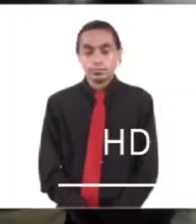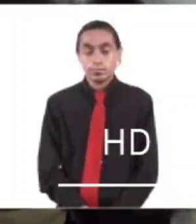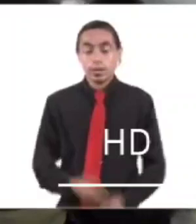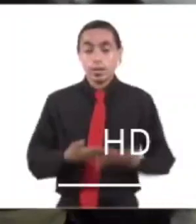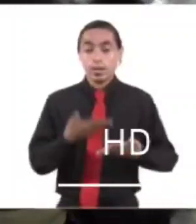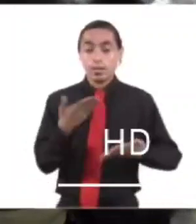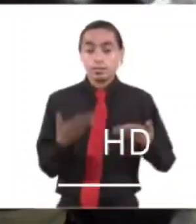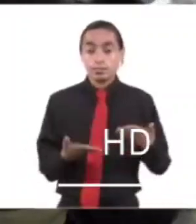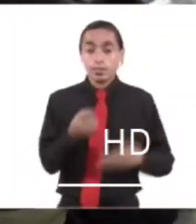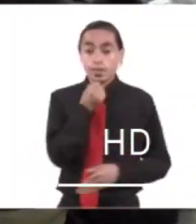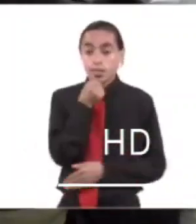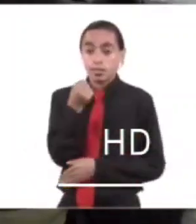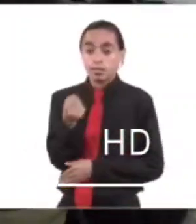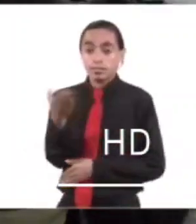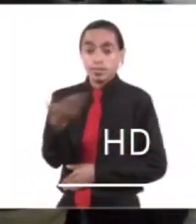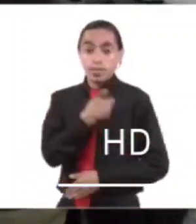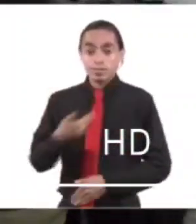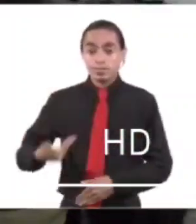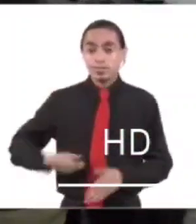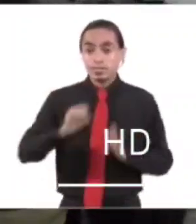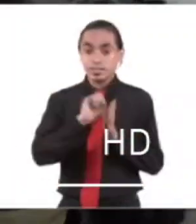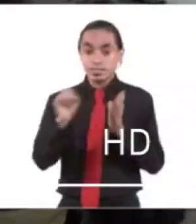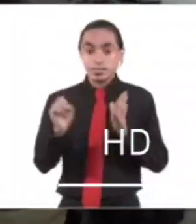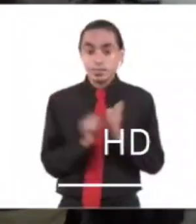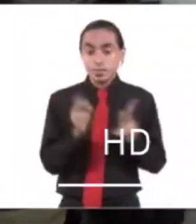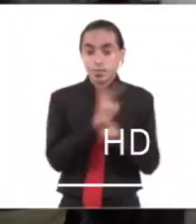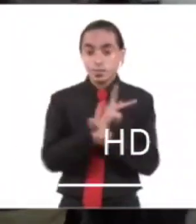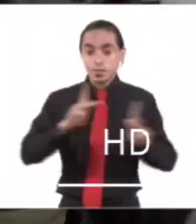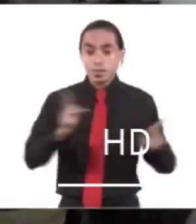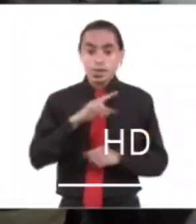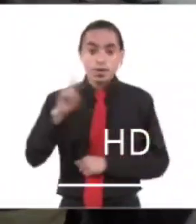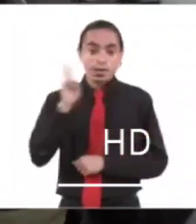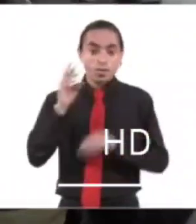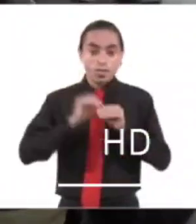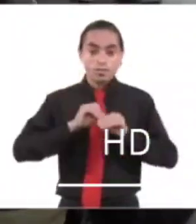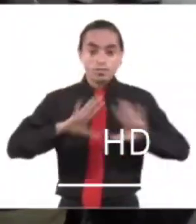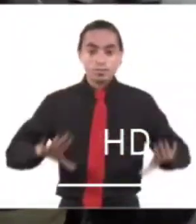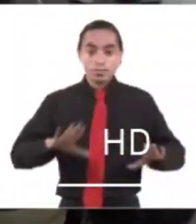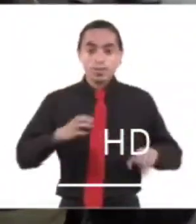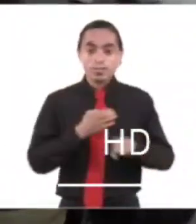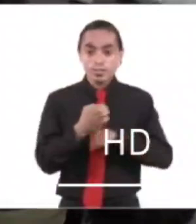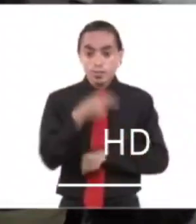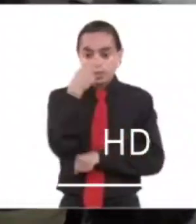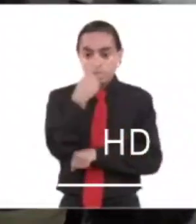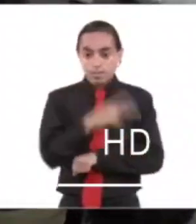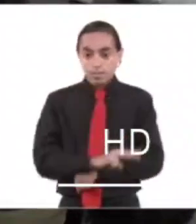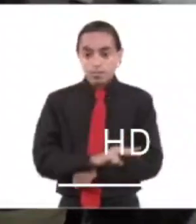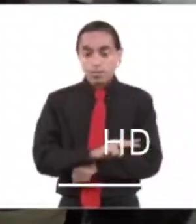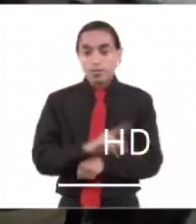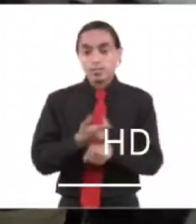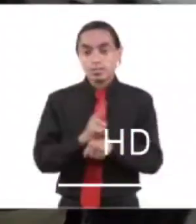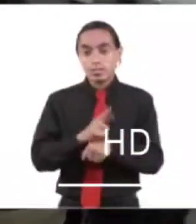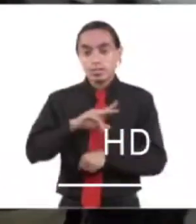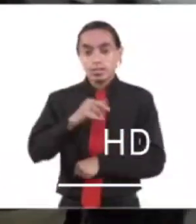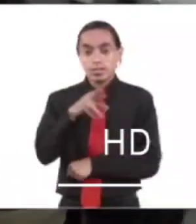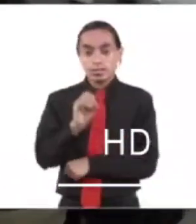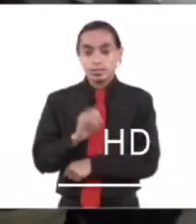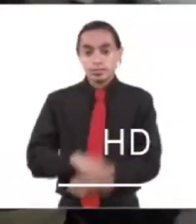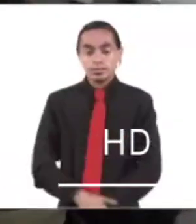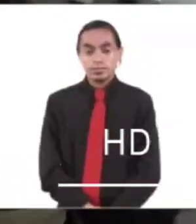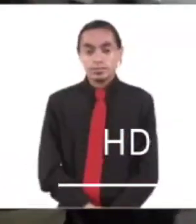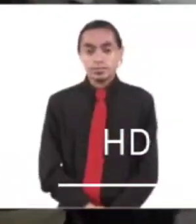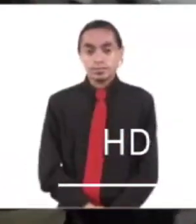Y ahora hace uso de la voz el presidente del Sistema Público de Radiodifusión del Estado Mexicano, licenciado Genaro Villamil